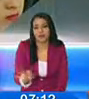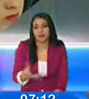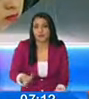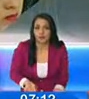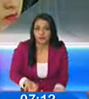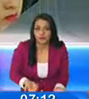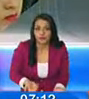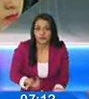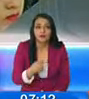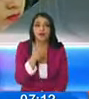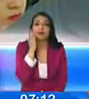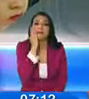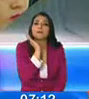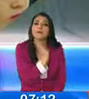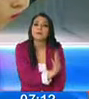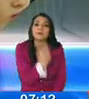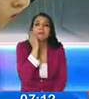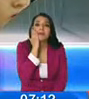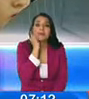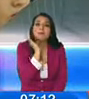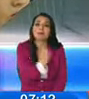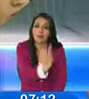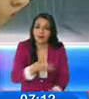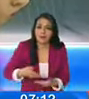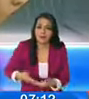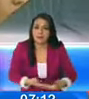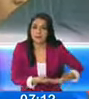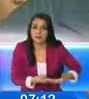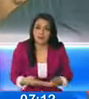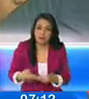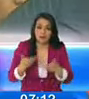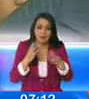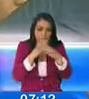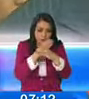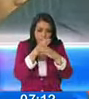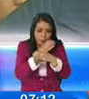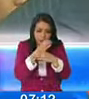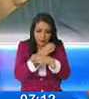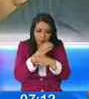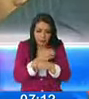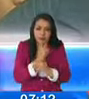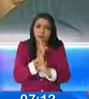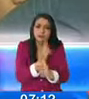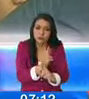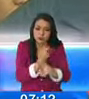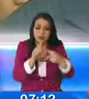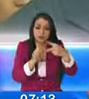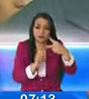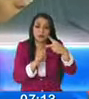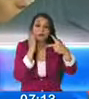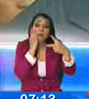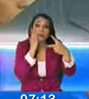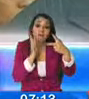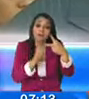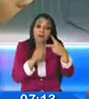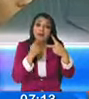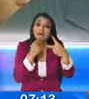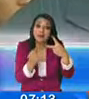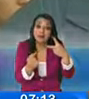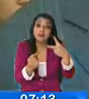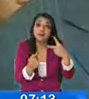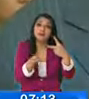excluye de ser la madre biológica de la niña TSSL. Los cálculos realizados sobre la base de los resultados indican una probabilidad de